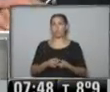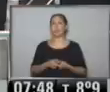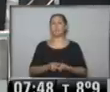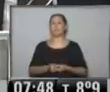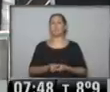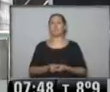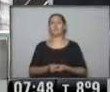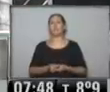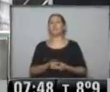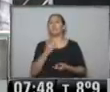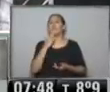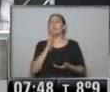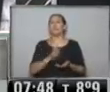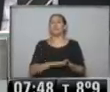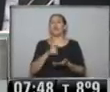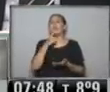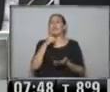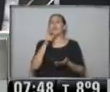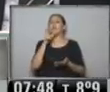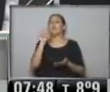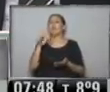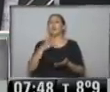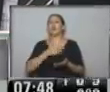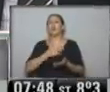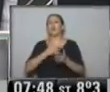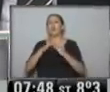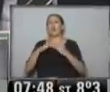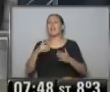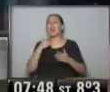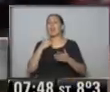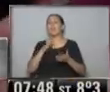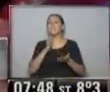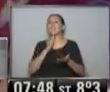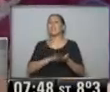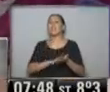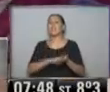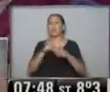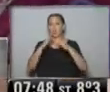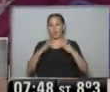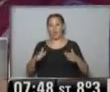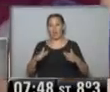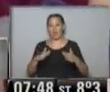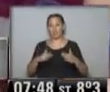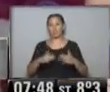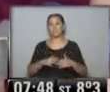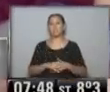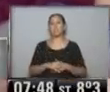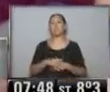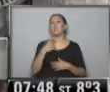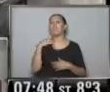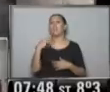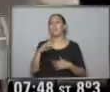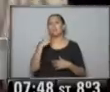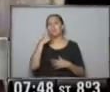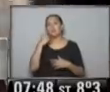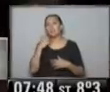ayuda con respecto al registro de la propiedad son los propios funcionarios los que van a hacer ese trámite no es el damnificado el que tenga que corroborar eh No los datos